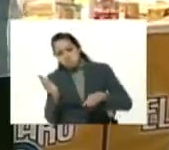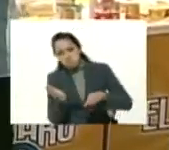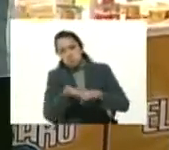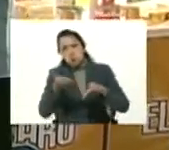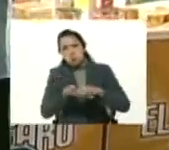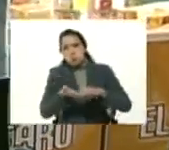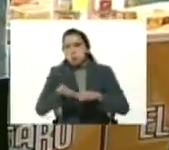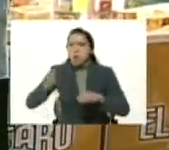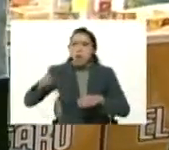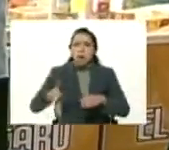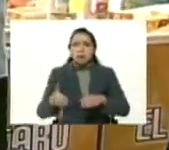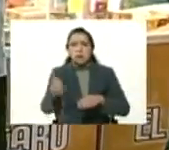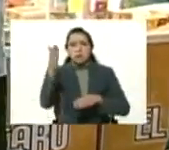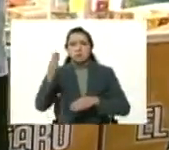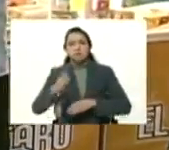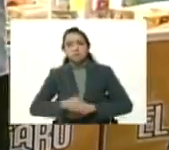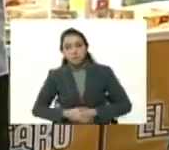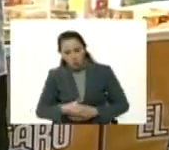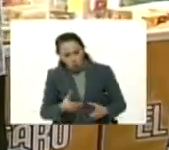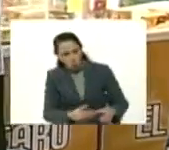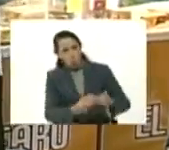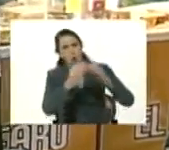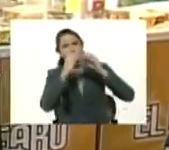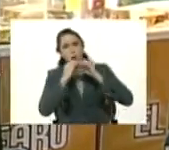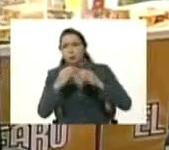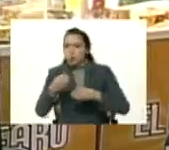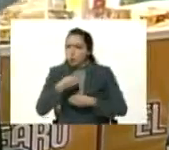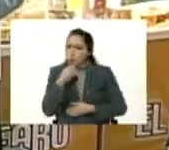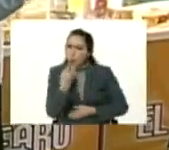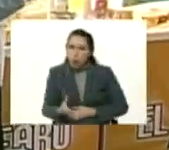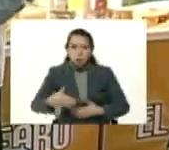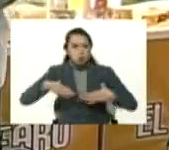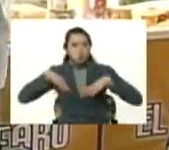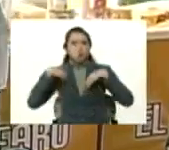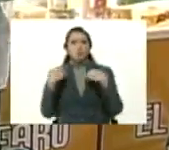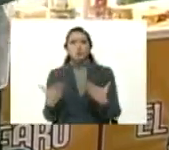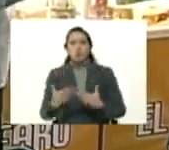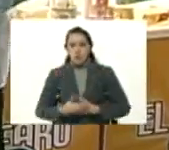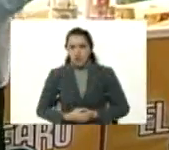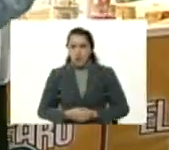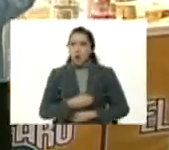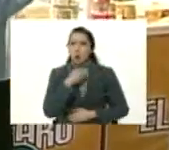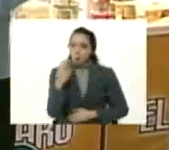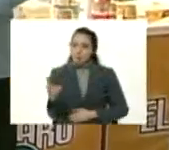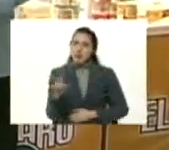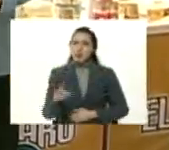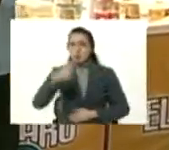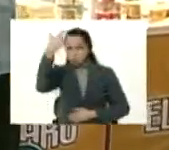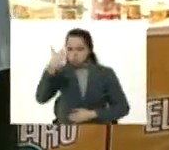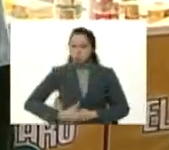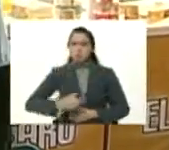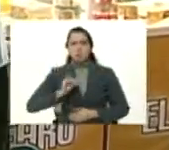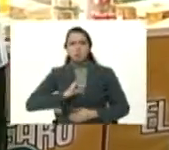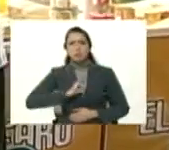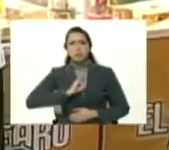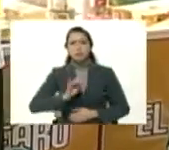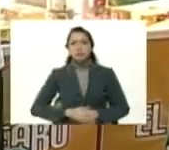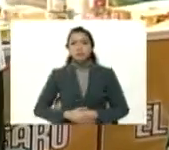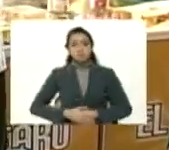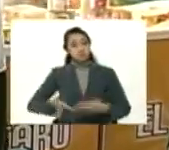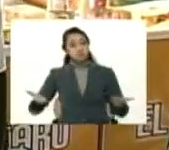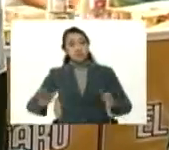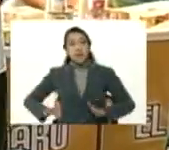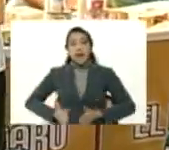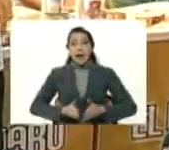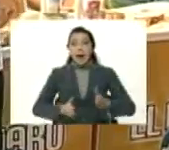sardinita y comérsela, es nutritivo, sabroso y es muy venezolano. ¿Te das cuenta? Ese es el camino.